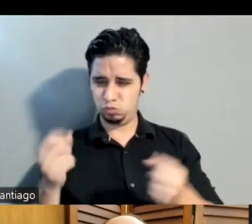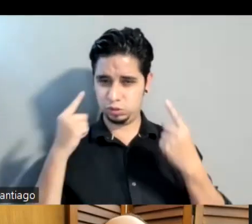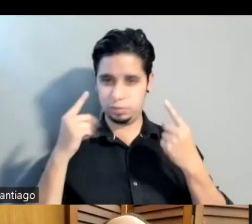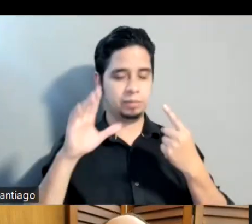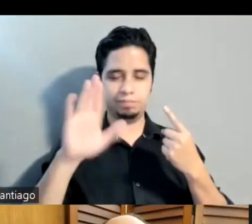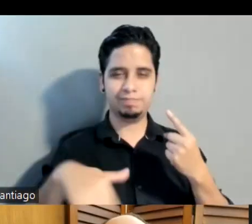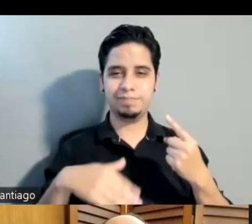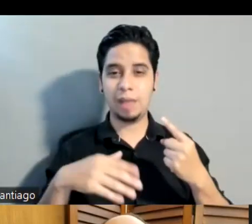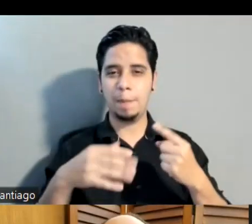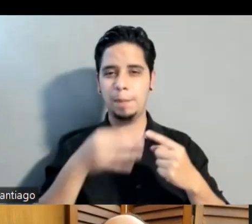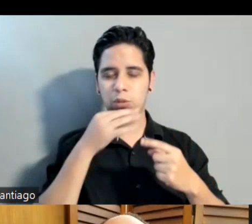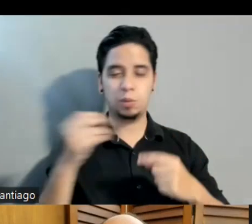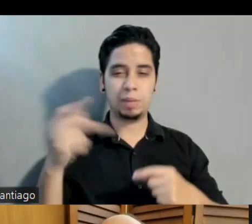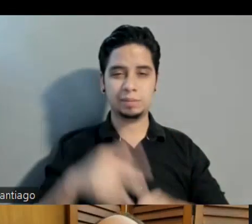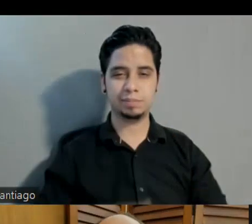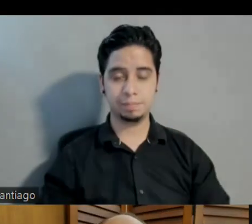ya.